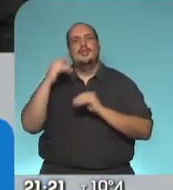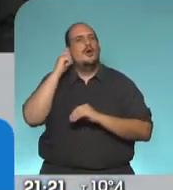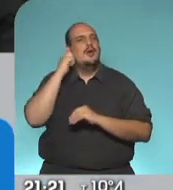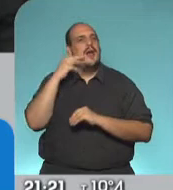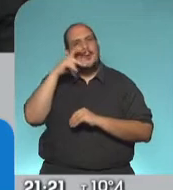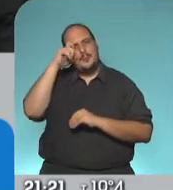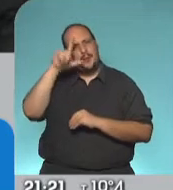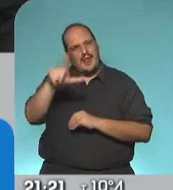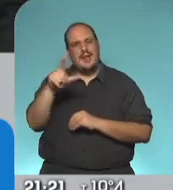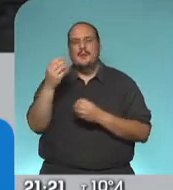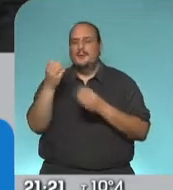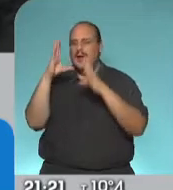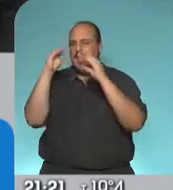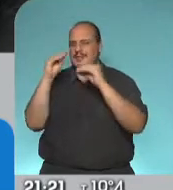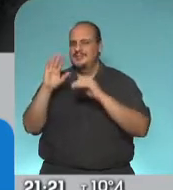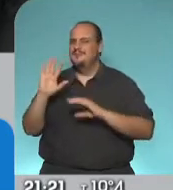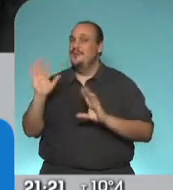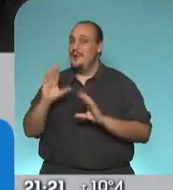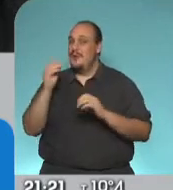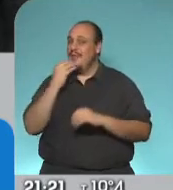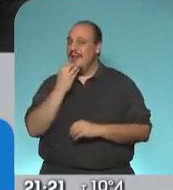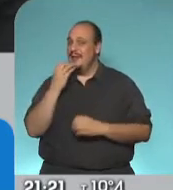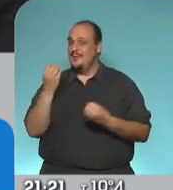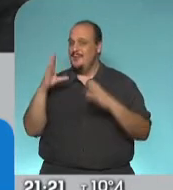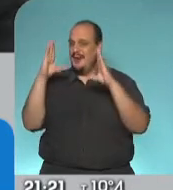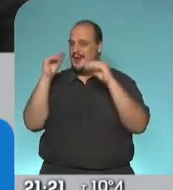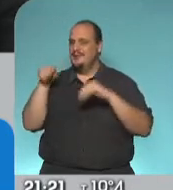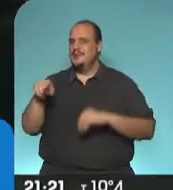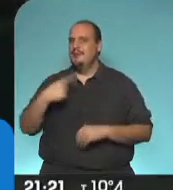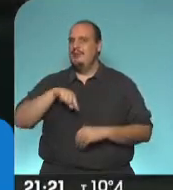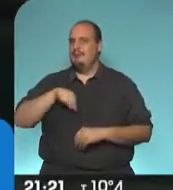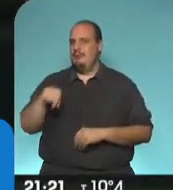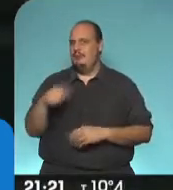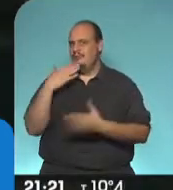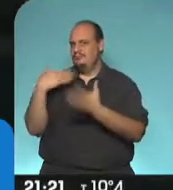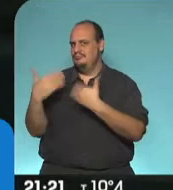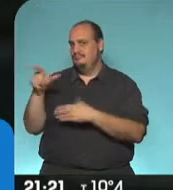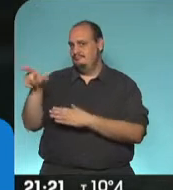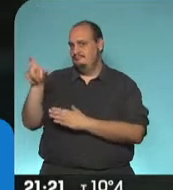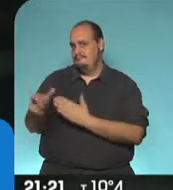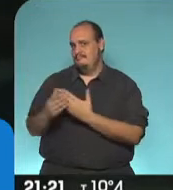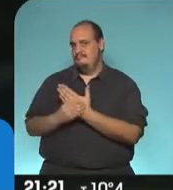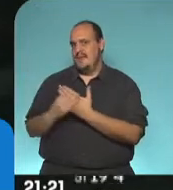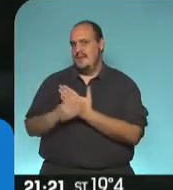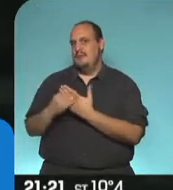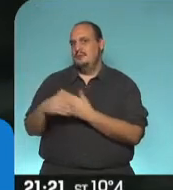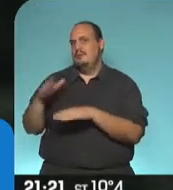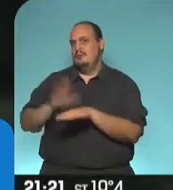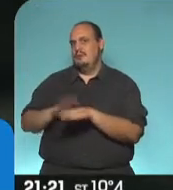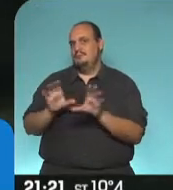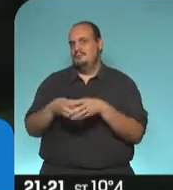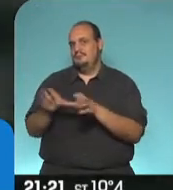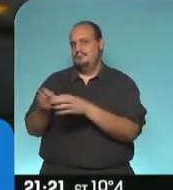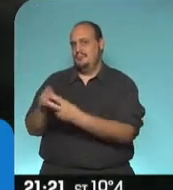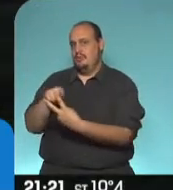noches cómo te va a ariel en muy buenas noches tenemos la posibilidad de hablar con un ministro que es el encargado de dos áreas de